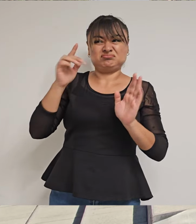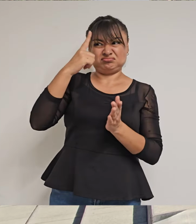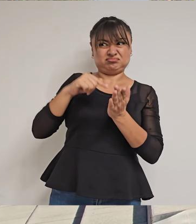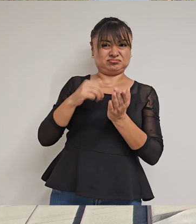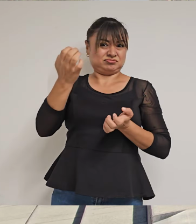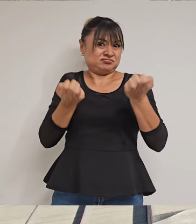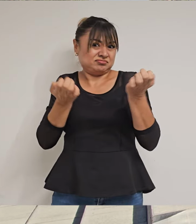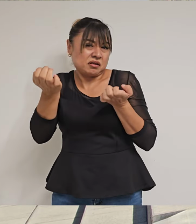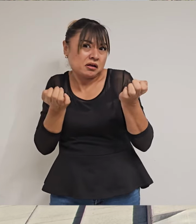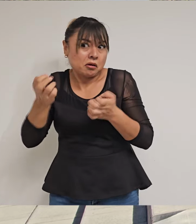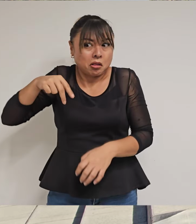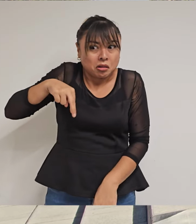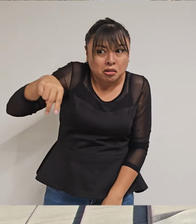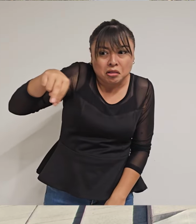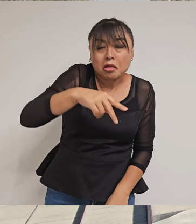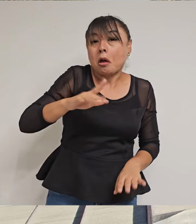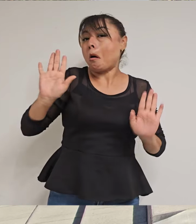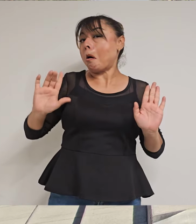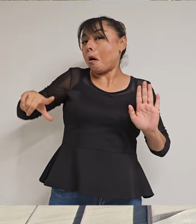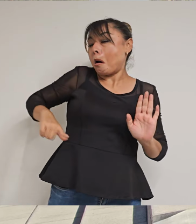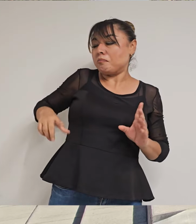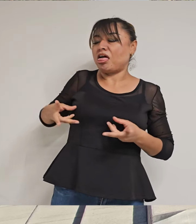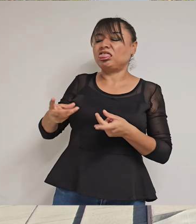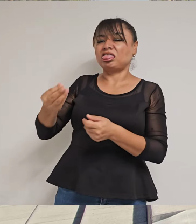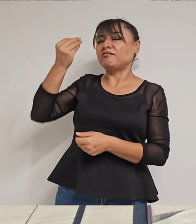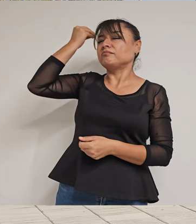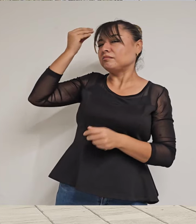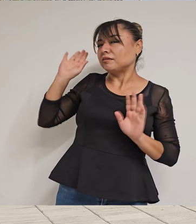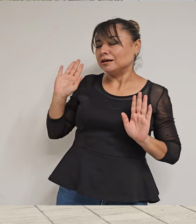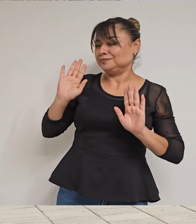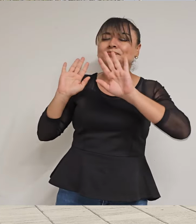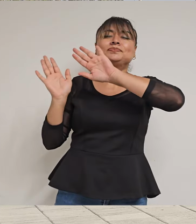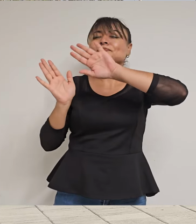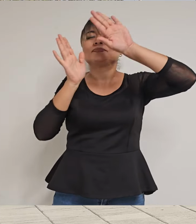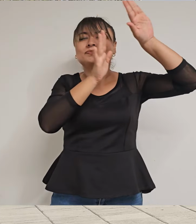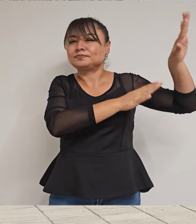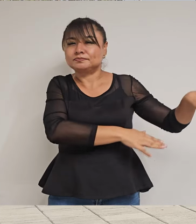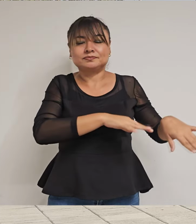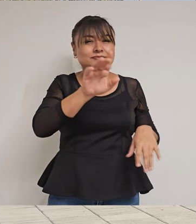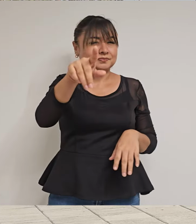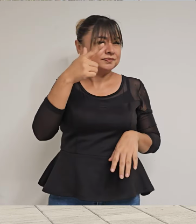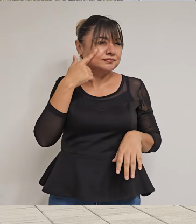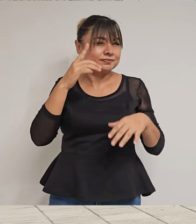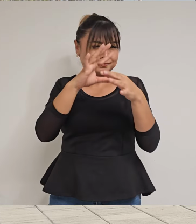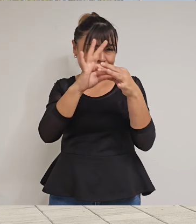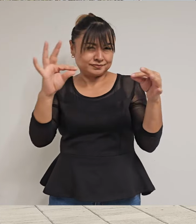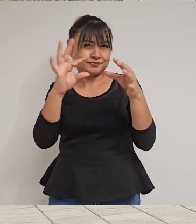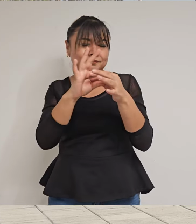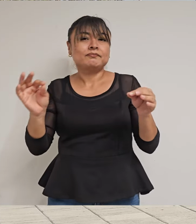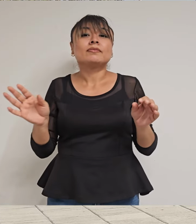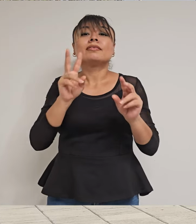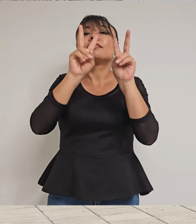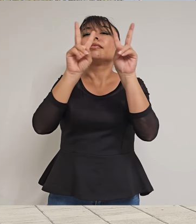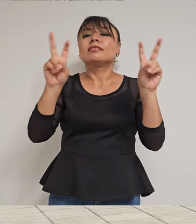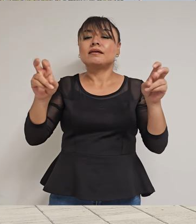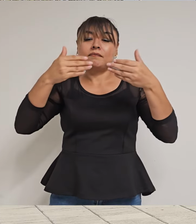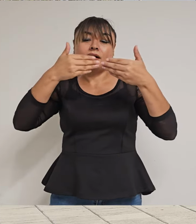gente, para que la gente pierda más tiempo, para gastarse más dinero en la obra, etc. Pero nada de lo anterior. Esto pasa por una cosa que se llama